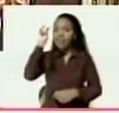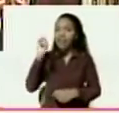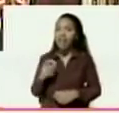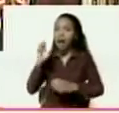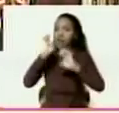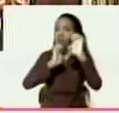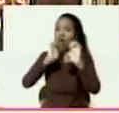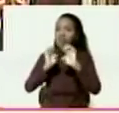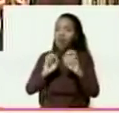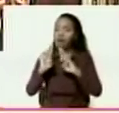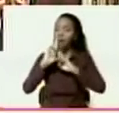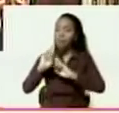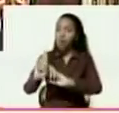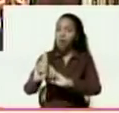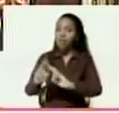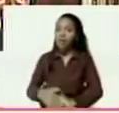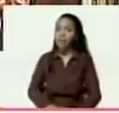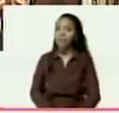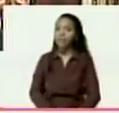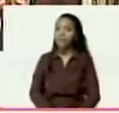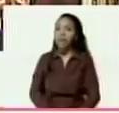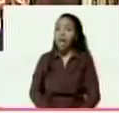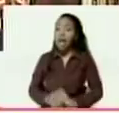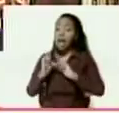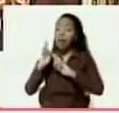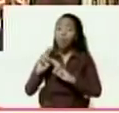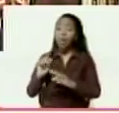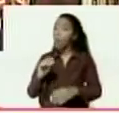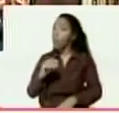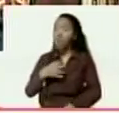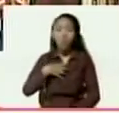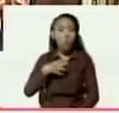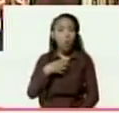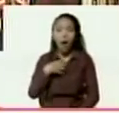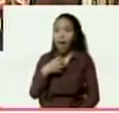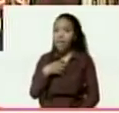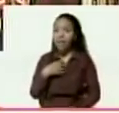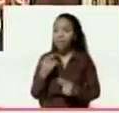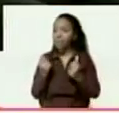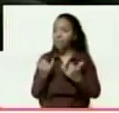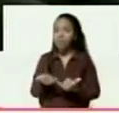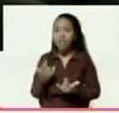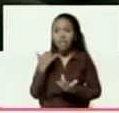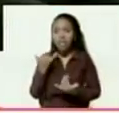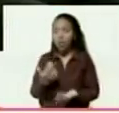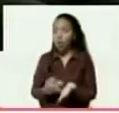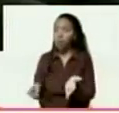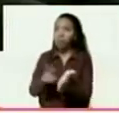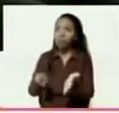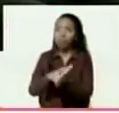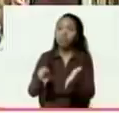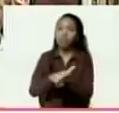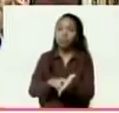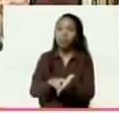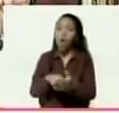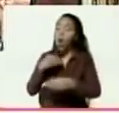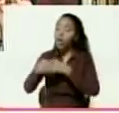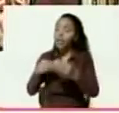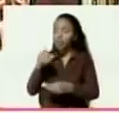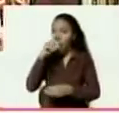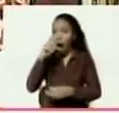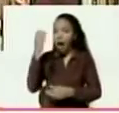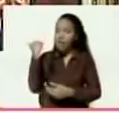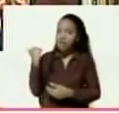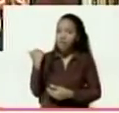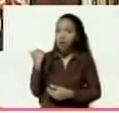respuesta? Las respuestas no pueden ser automáticas ni repetitivas. Lo que hicimos hace un año no tiene